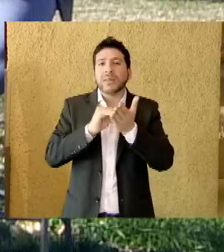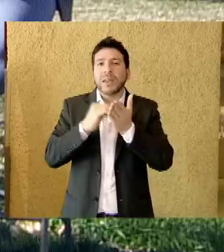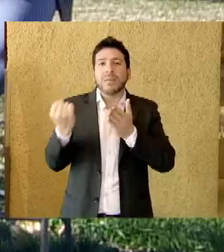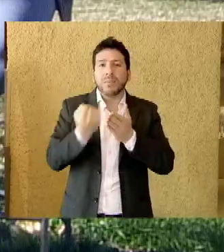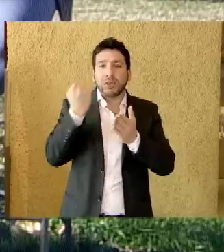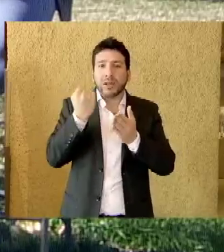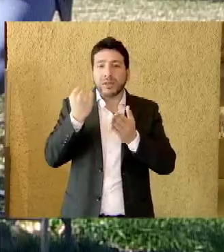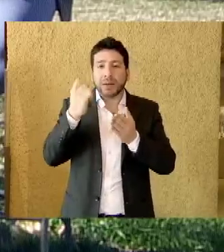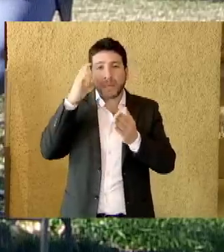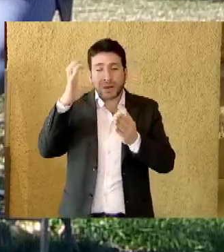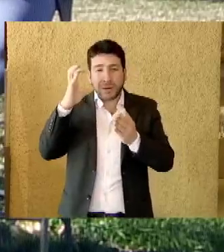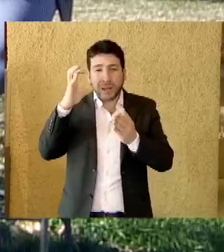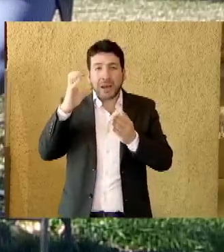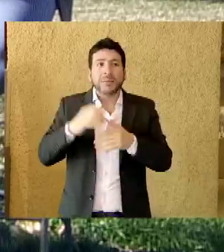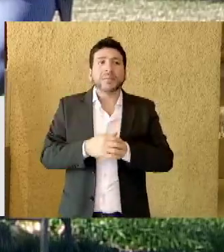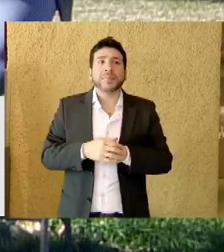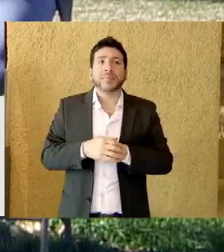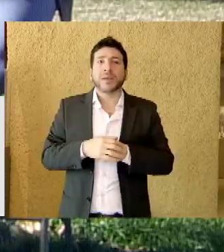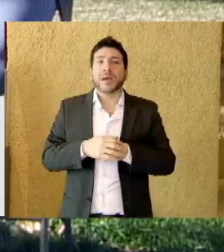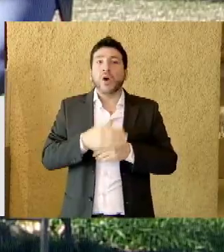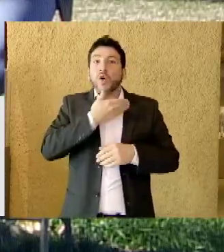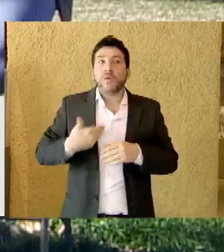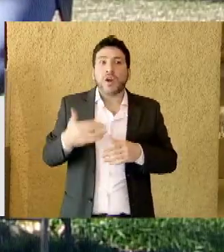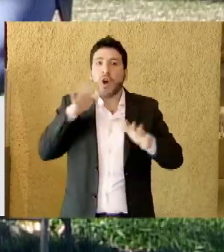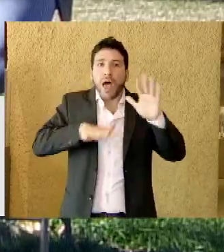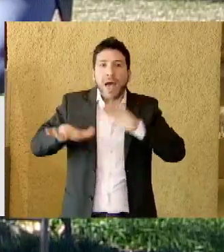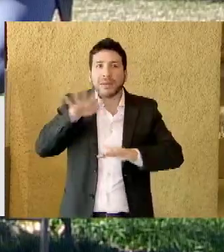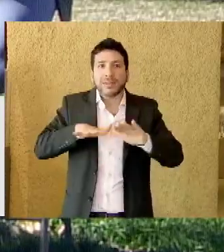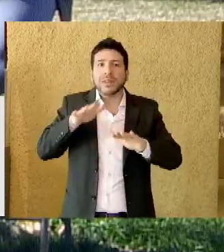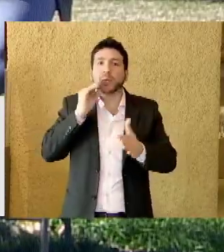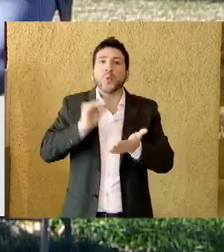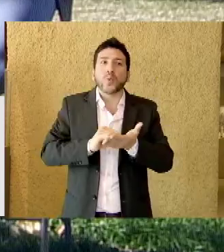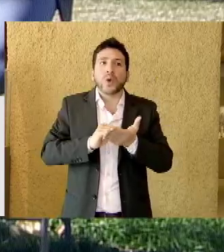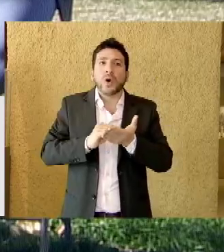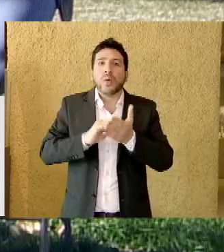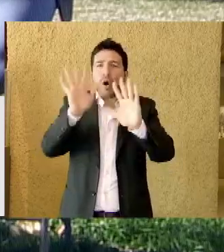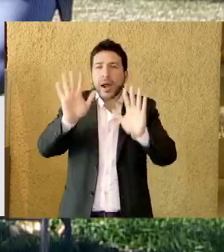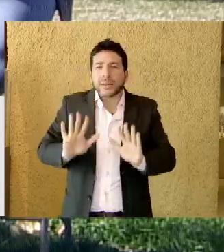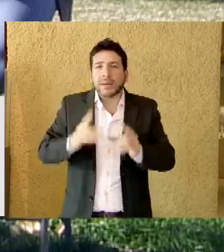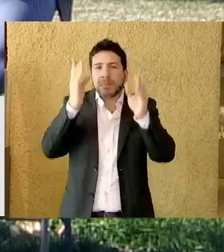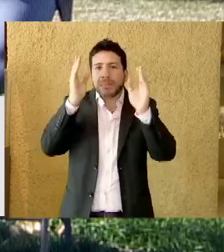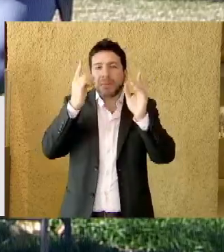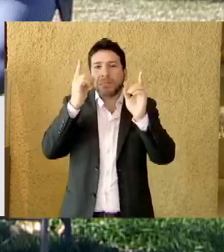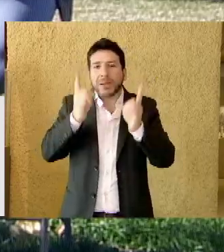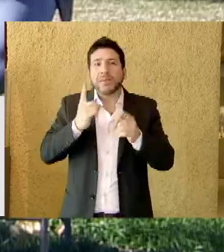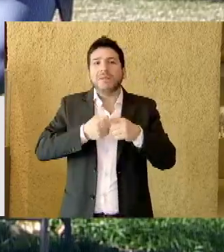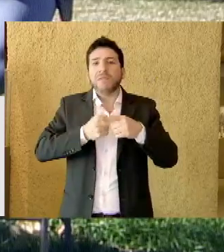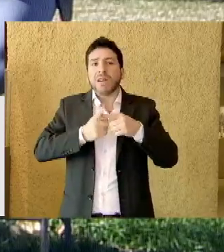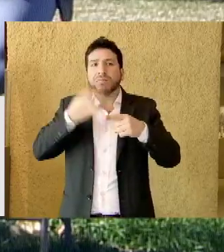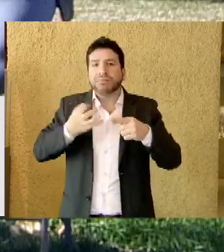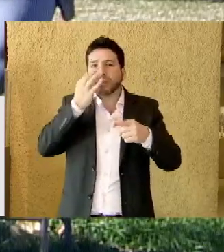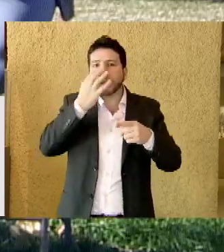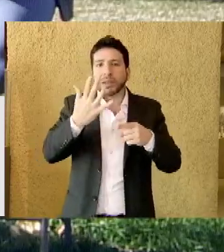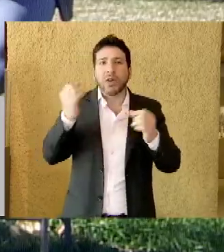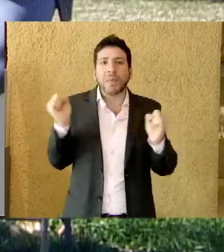el toque de Diana, ocurre lo que los gobiernos de turno van organizando. Seguramente tendremos que